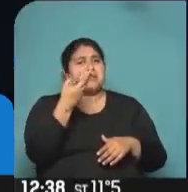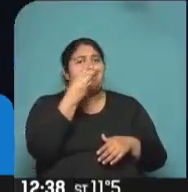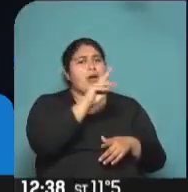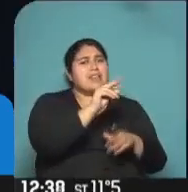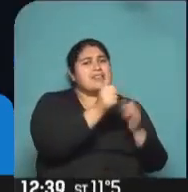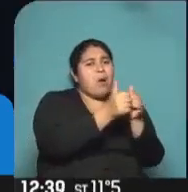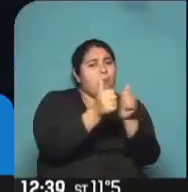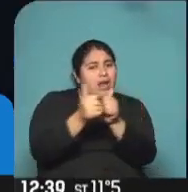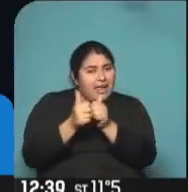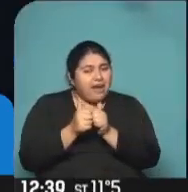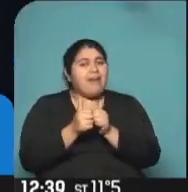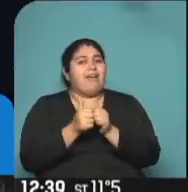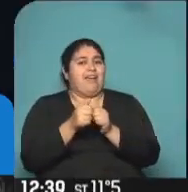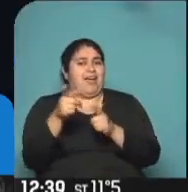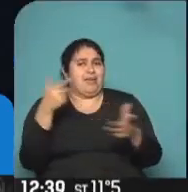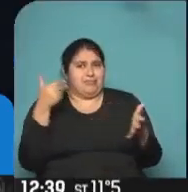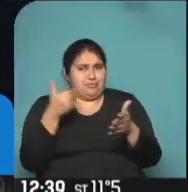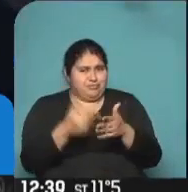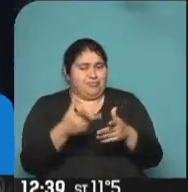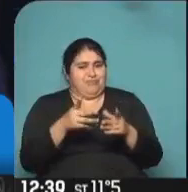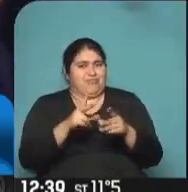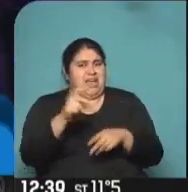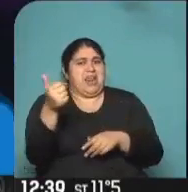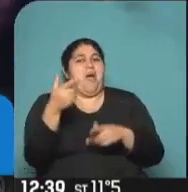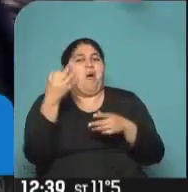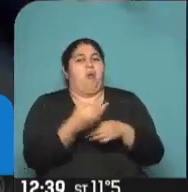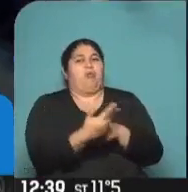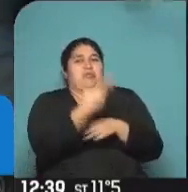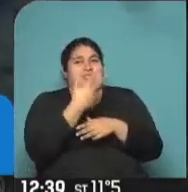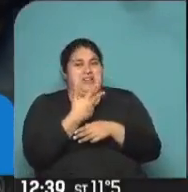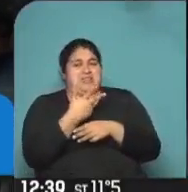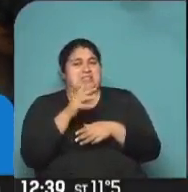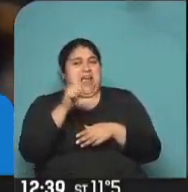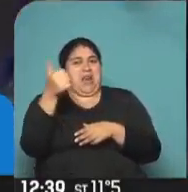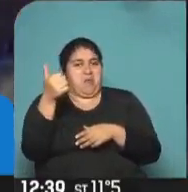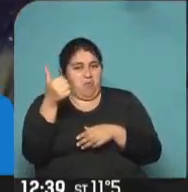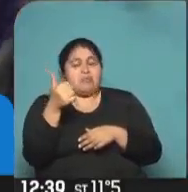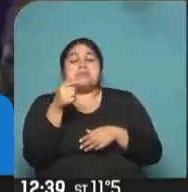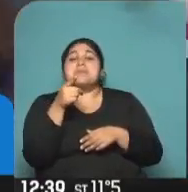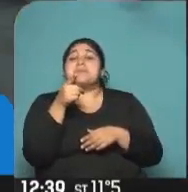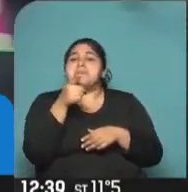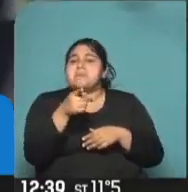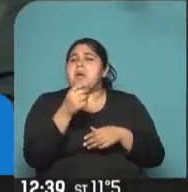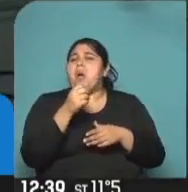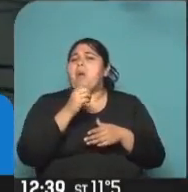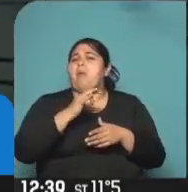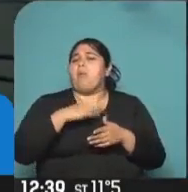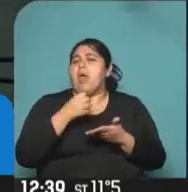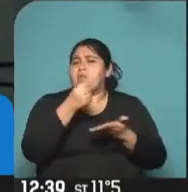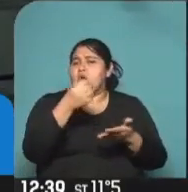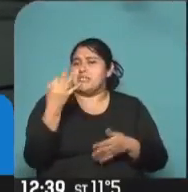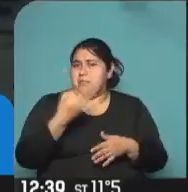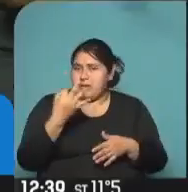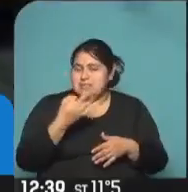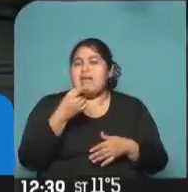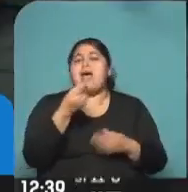que llegaron al final, para luego quedar estas parejas consagradas, y en lo que tiene que ver con un premio especial que hubo ayer también,